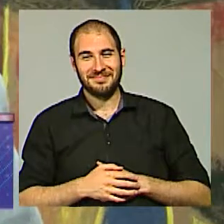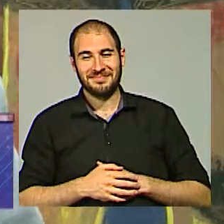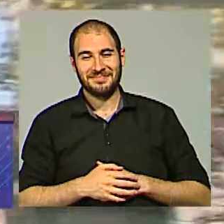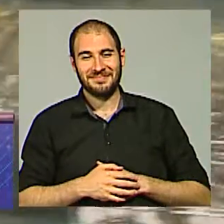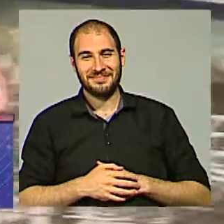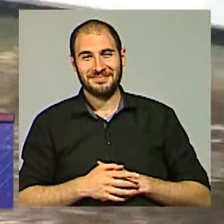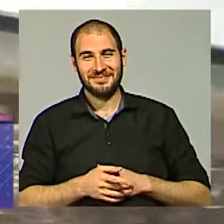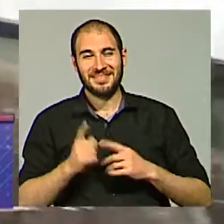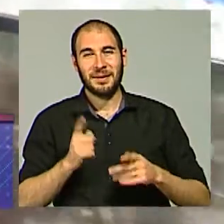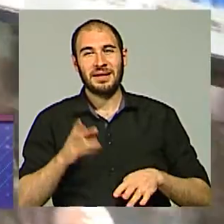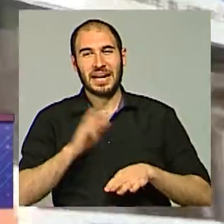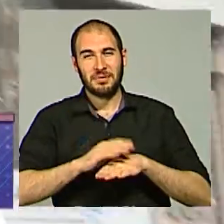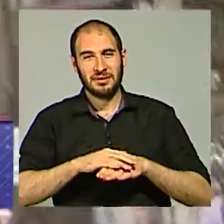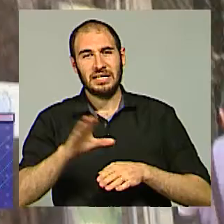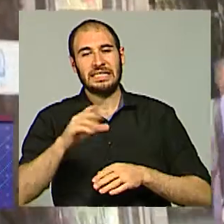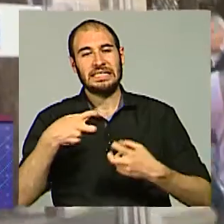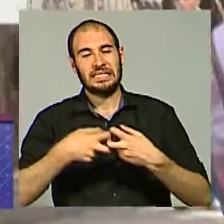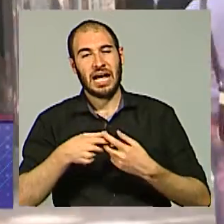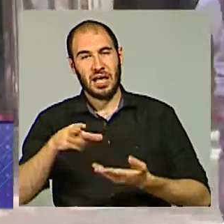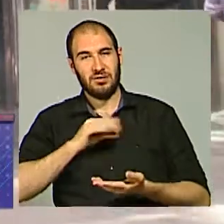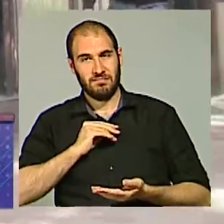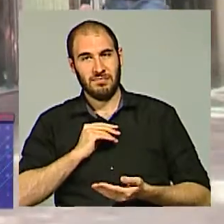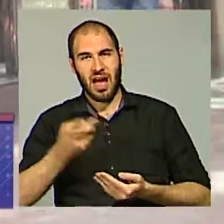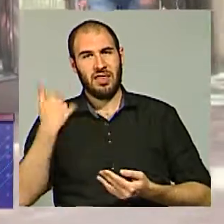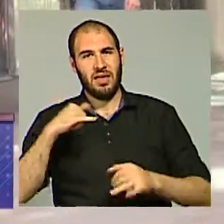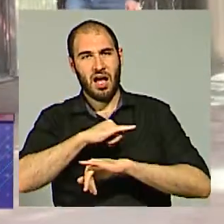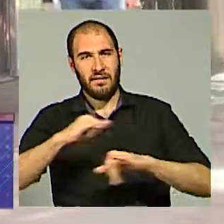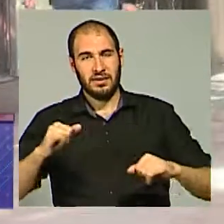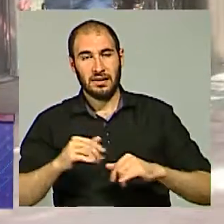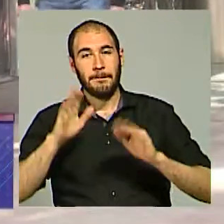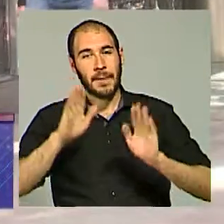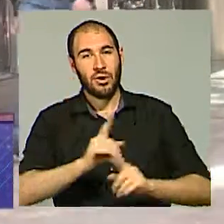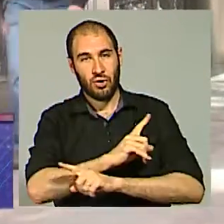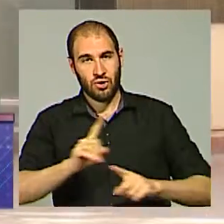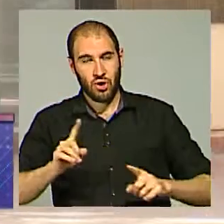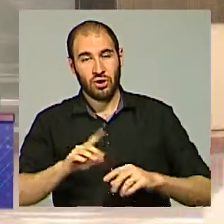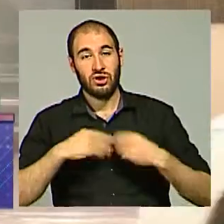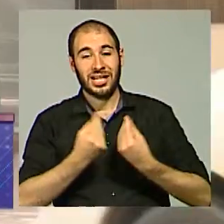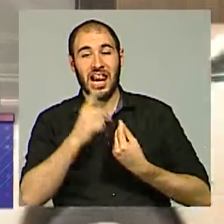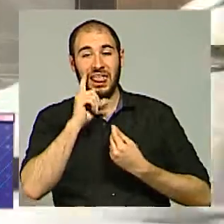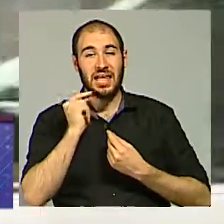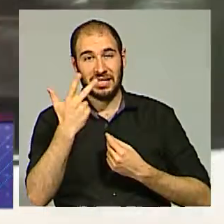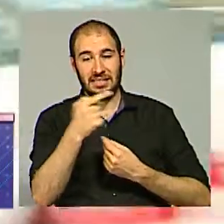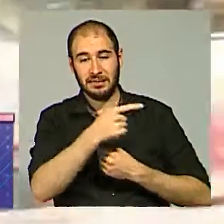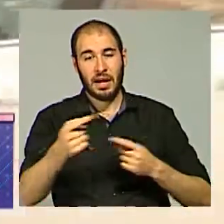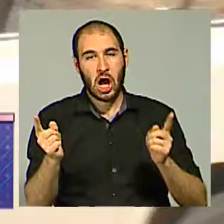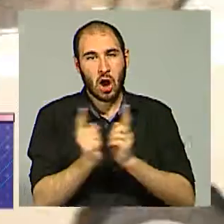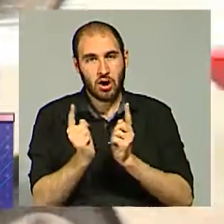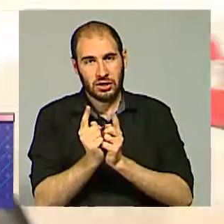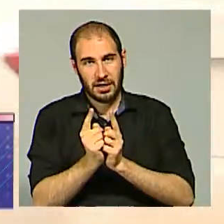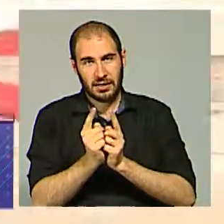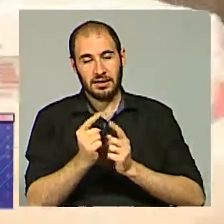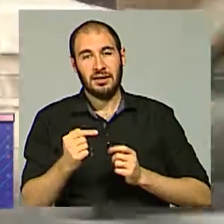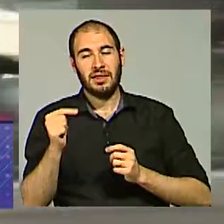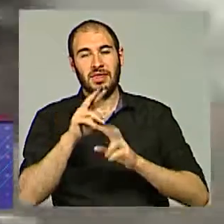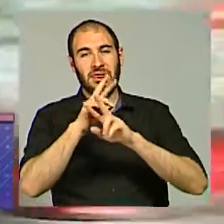asumiendo la responsabilidad que el sindicato había comunicado de no hacer paro durante los tres días de la semana corta que